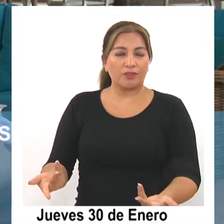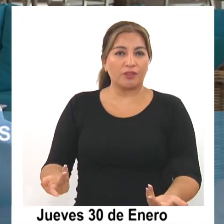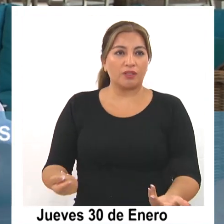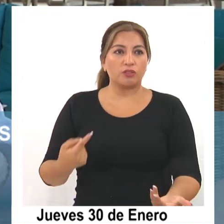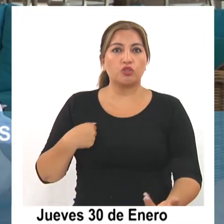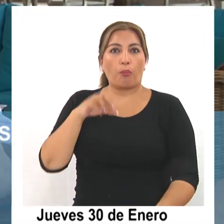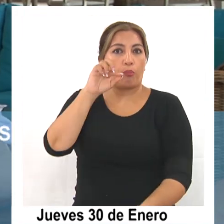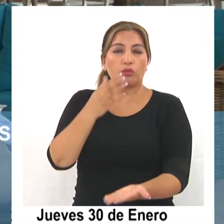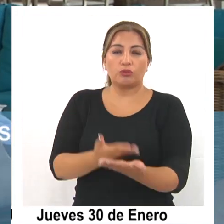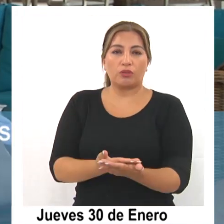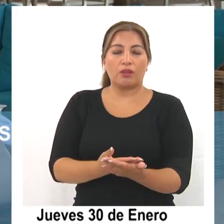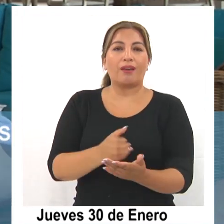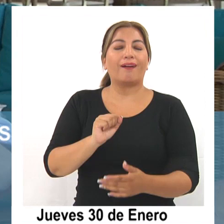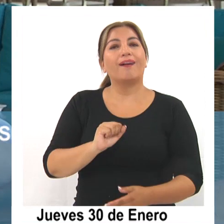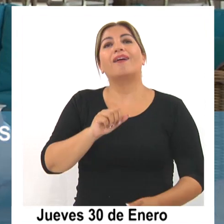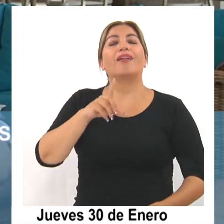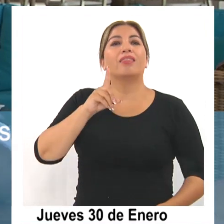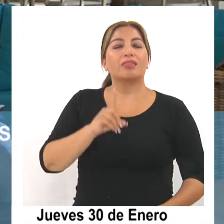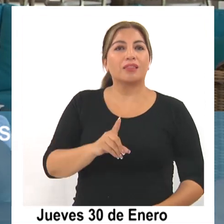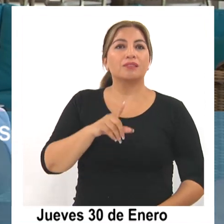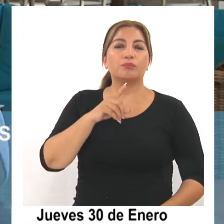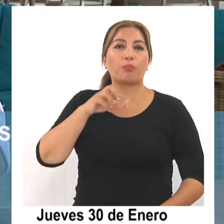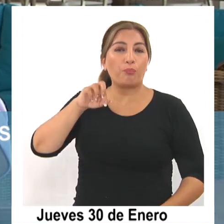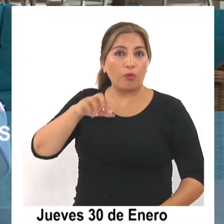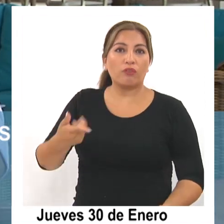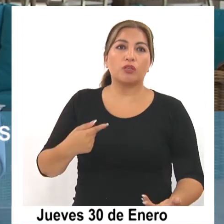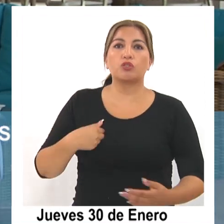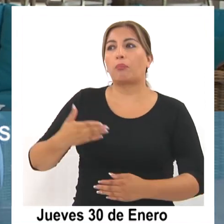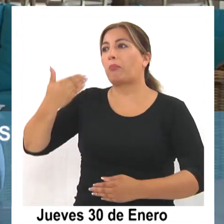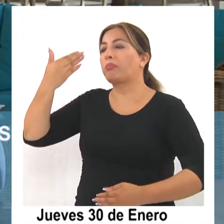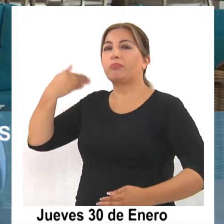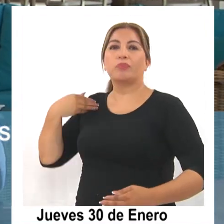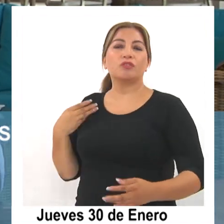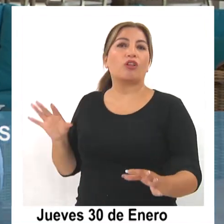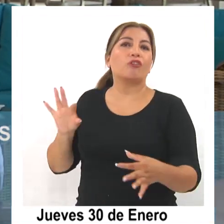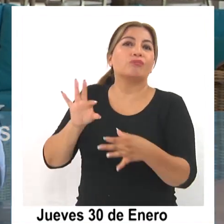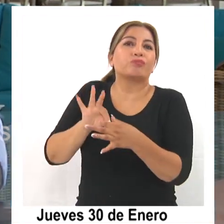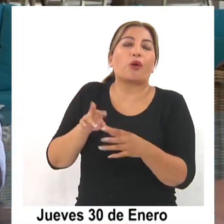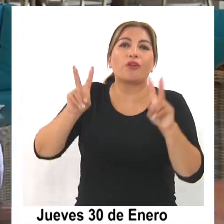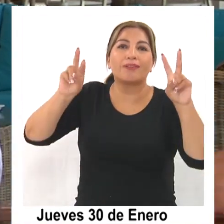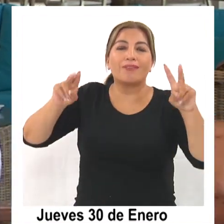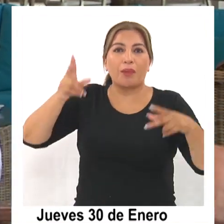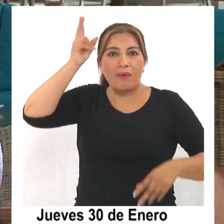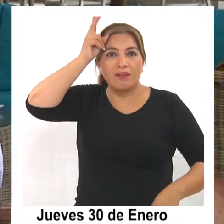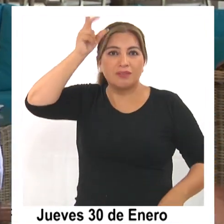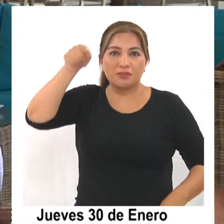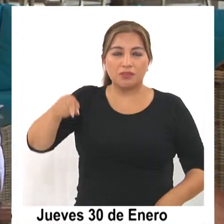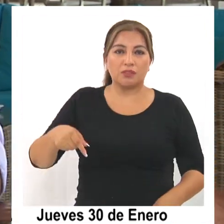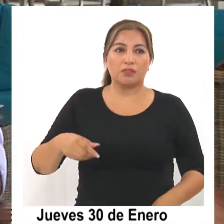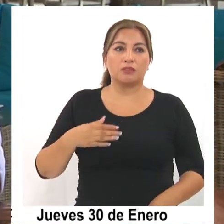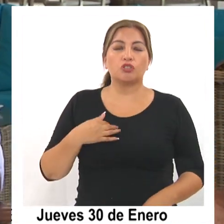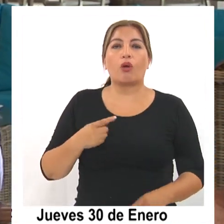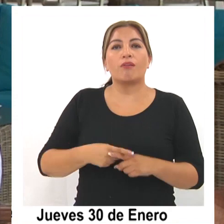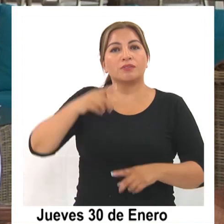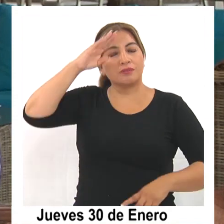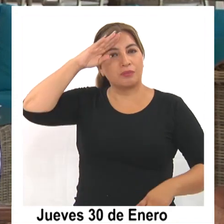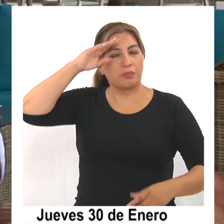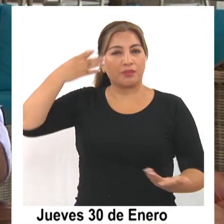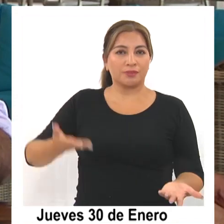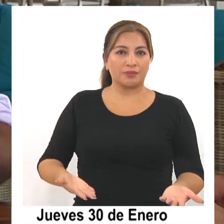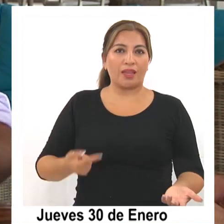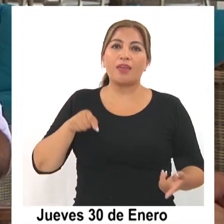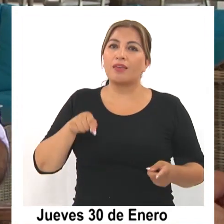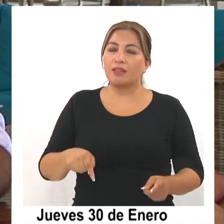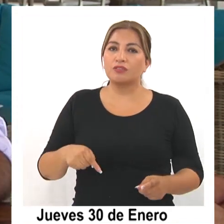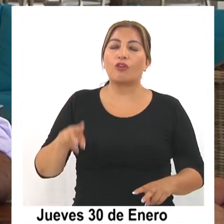yo postule un cargo por alta dirección pública porque tengo un pasado ligado a los asuntos indígenas tengo una experiencia y